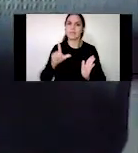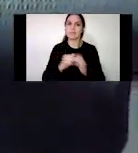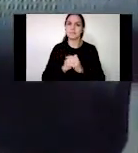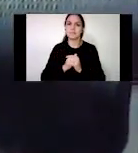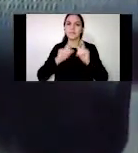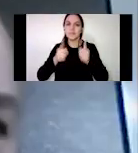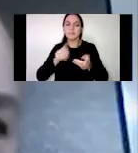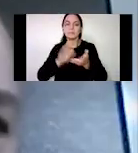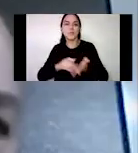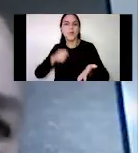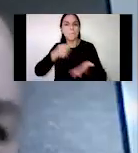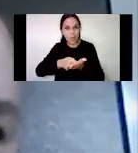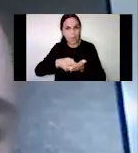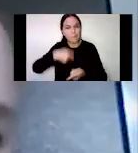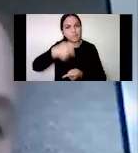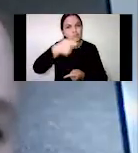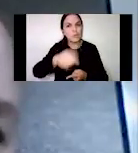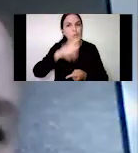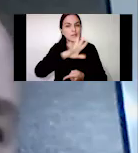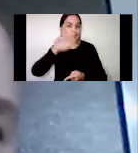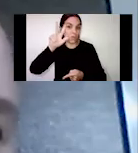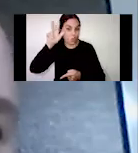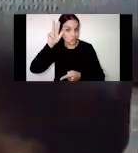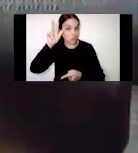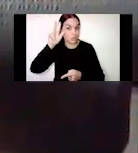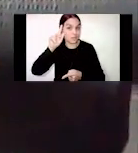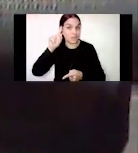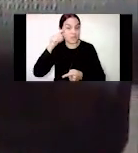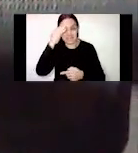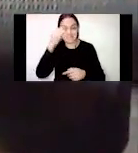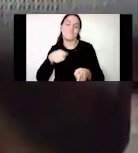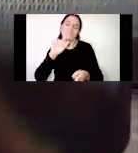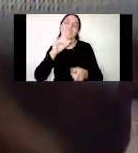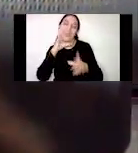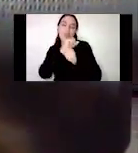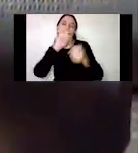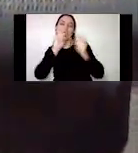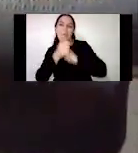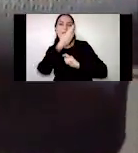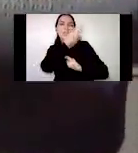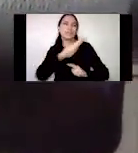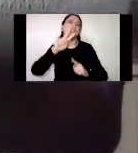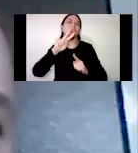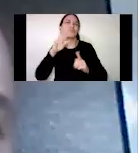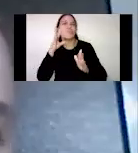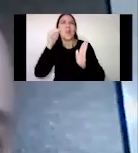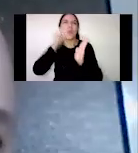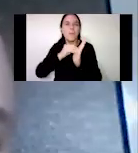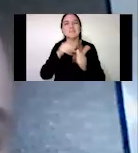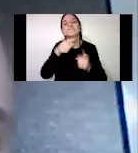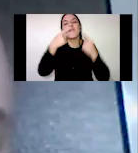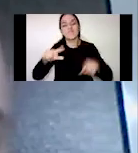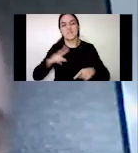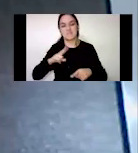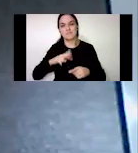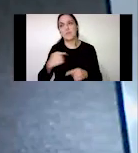era pago a cuenta de 4815. bienes. Sí, es cambia el código. Sí. 200 y pico es bienes. Sí, pero a mí me lo trajo por lo menos.